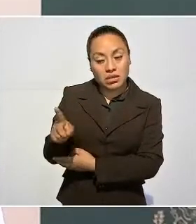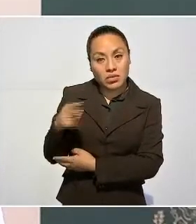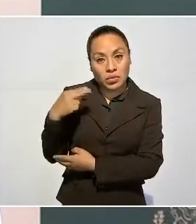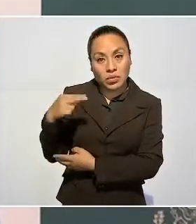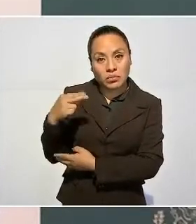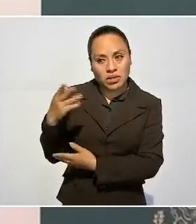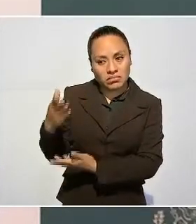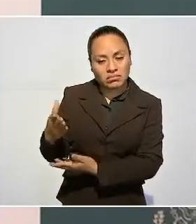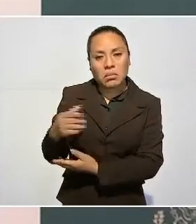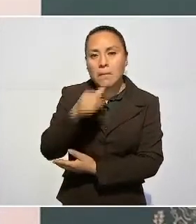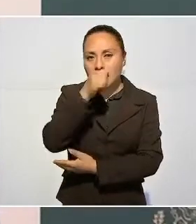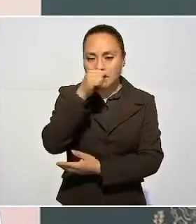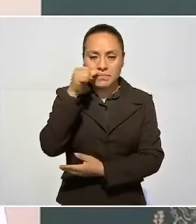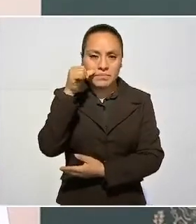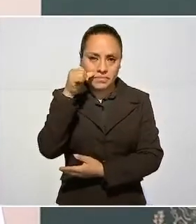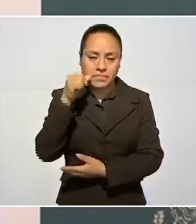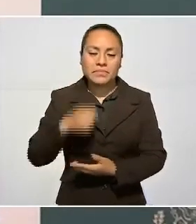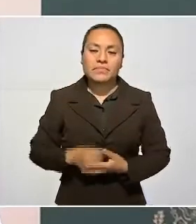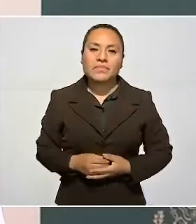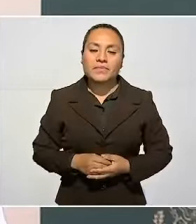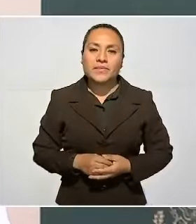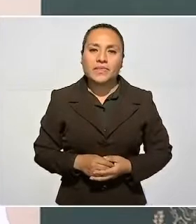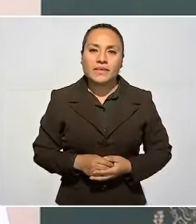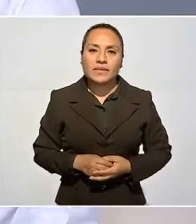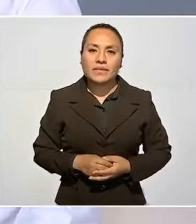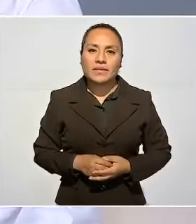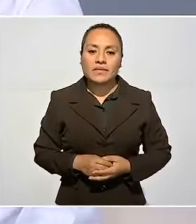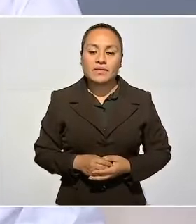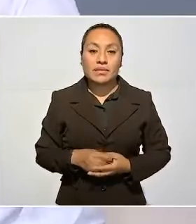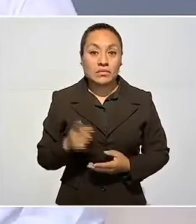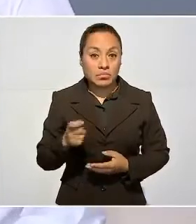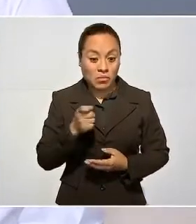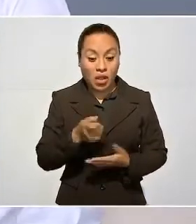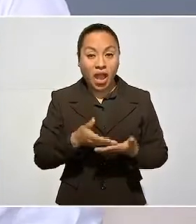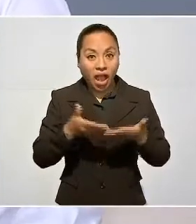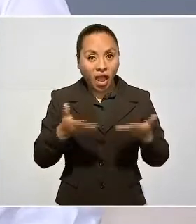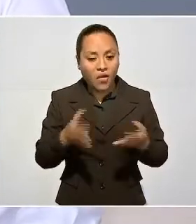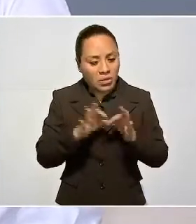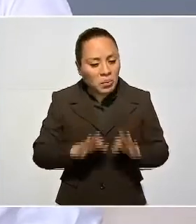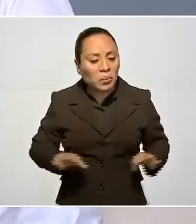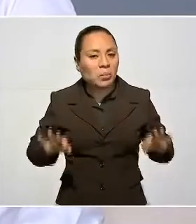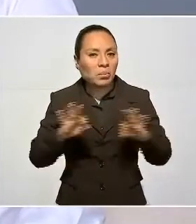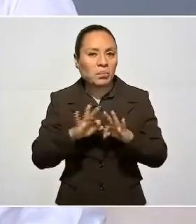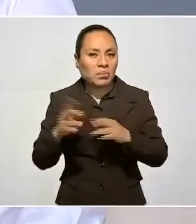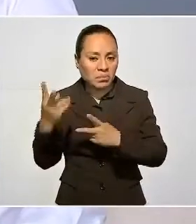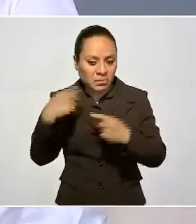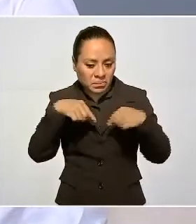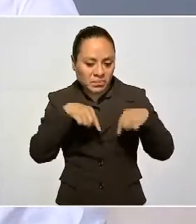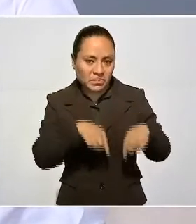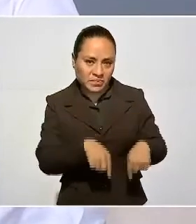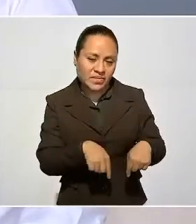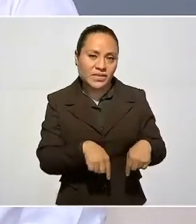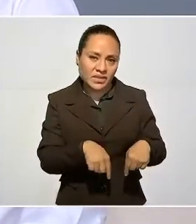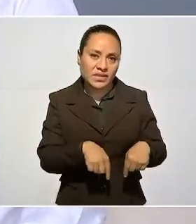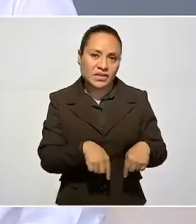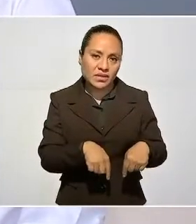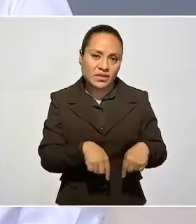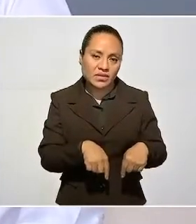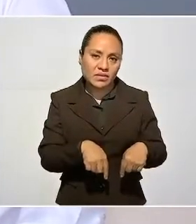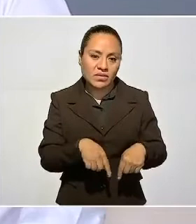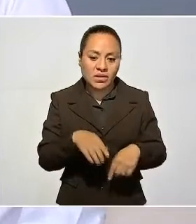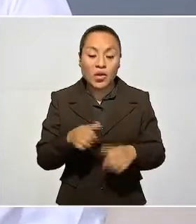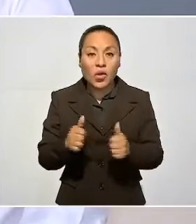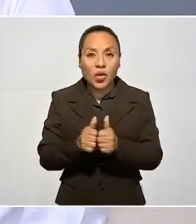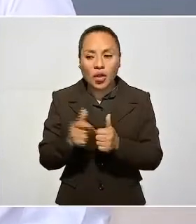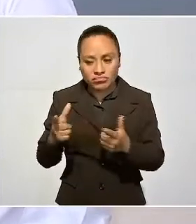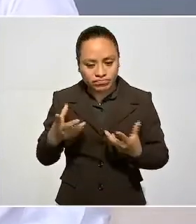es Benito Juárez. Por ello era preciso estar hoy aquí, una vez más con